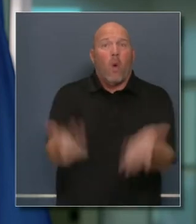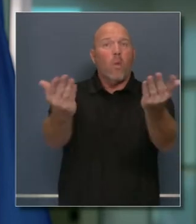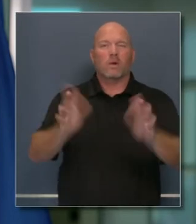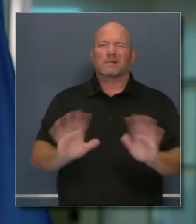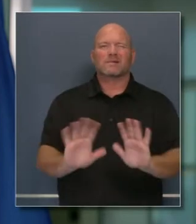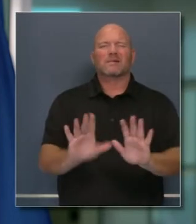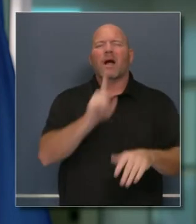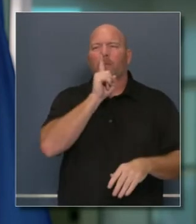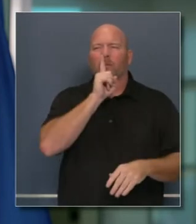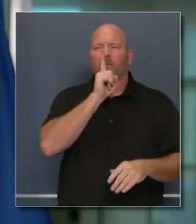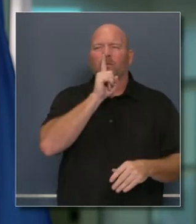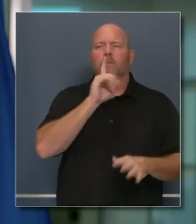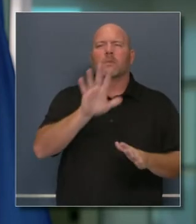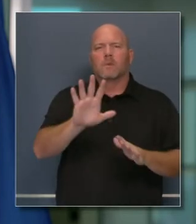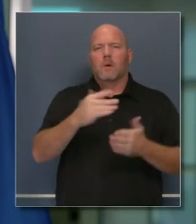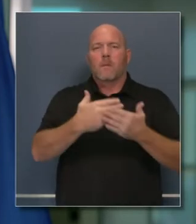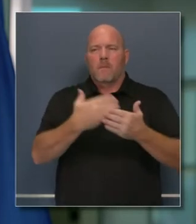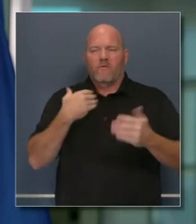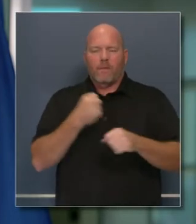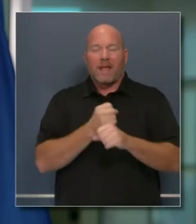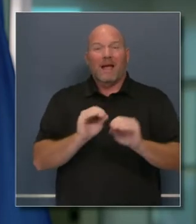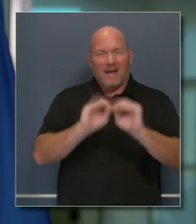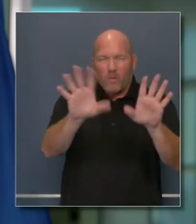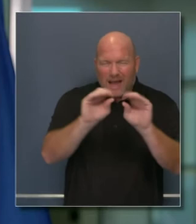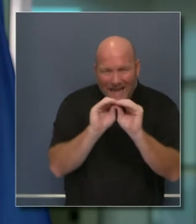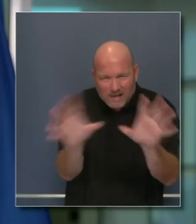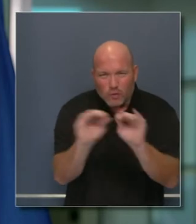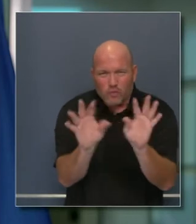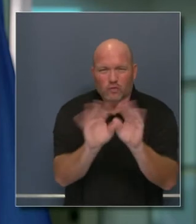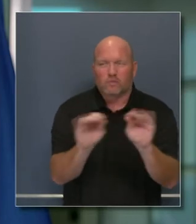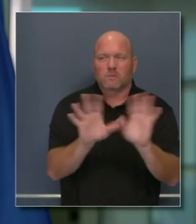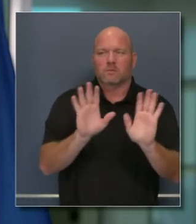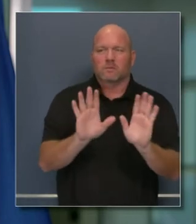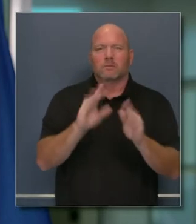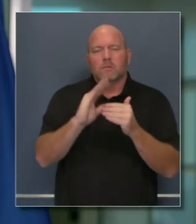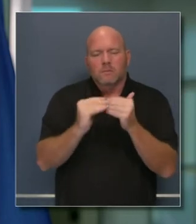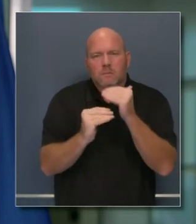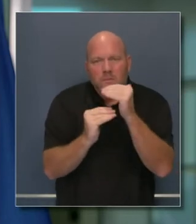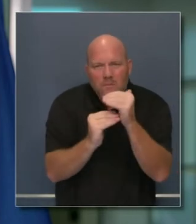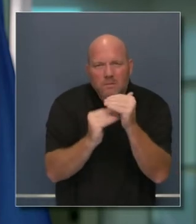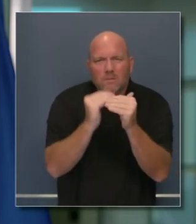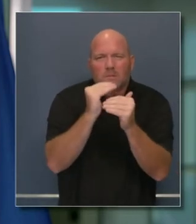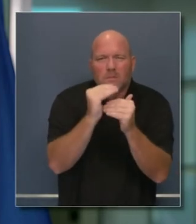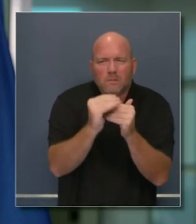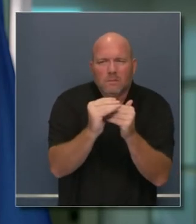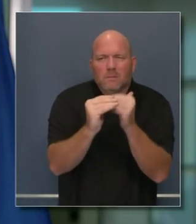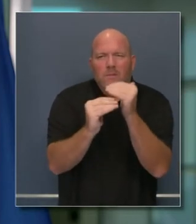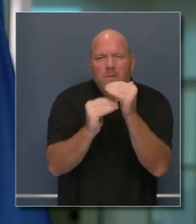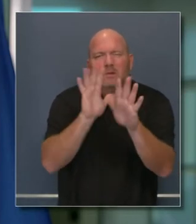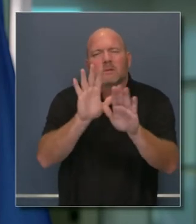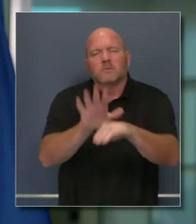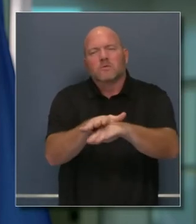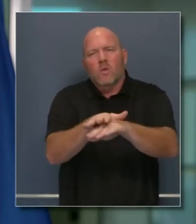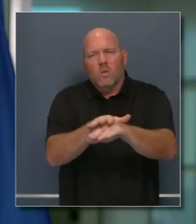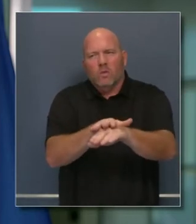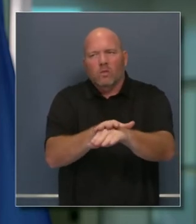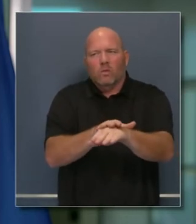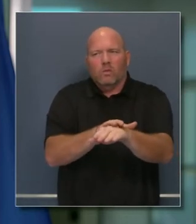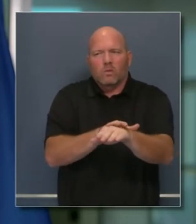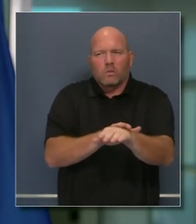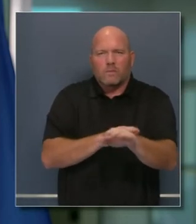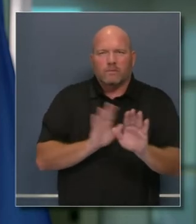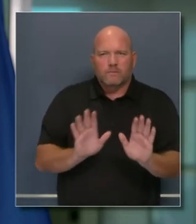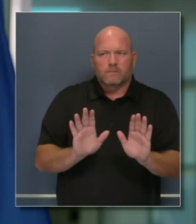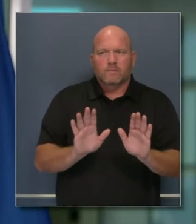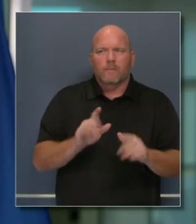obligatorio. Previamente, como hemos emitido guía o pautas en el pasado, hemos indicado claramente